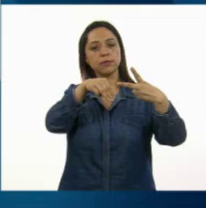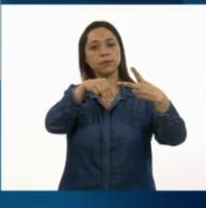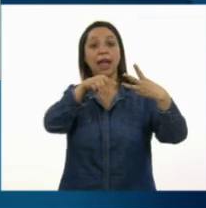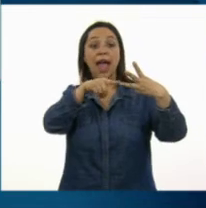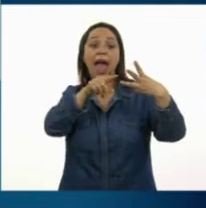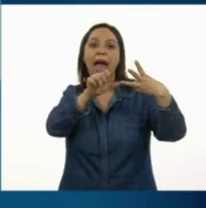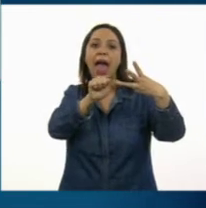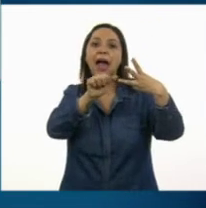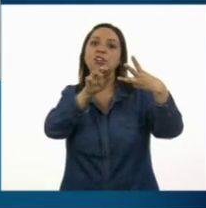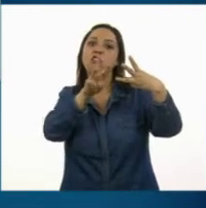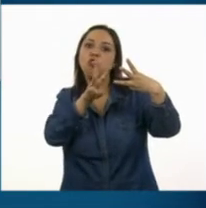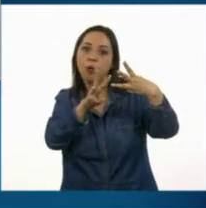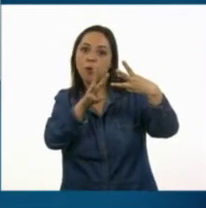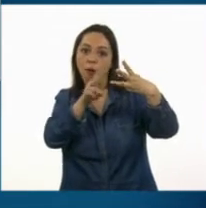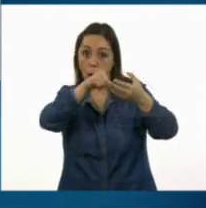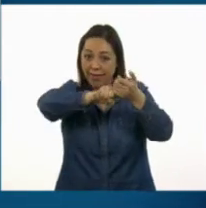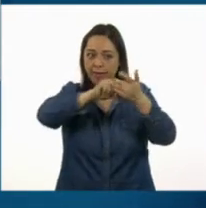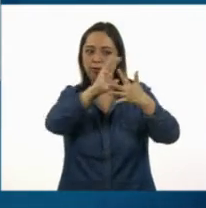y AW.